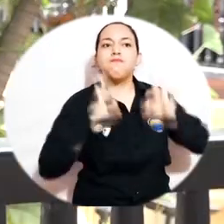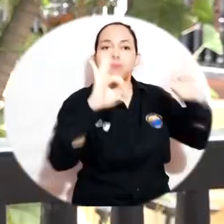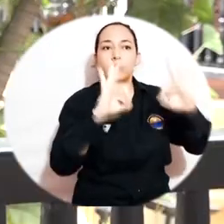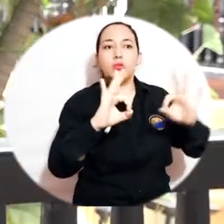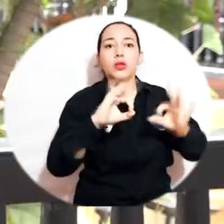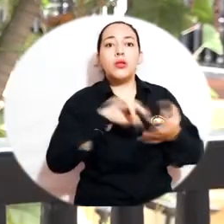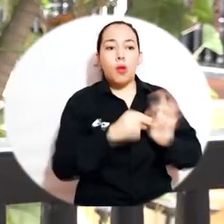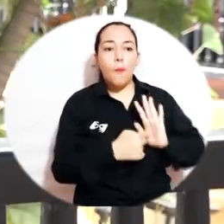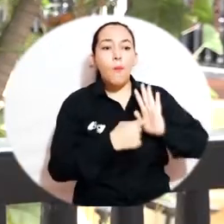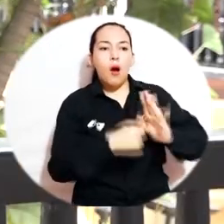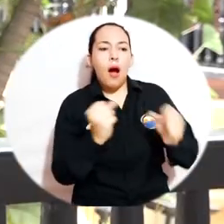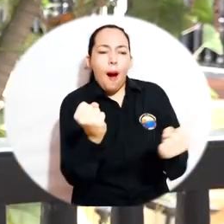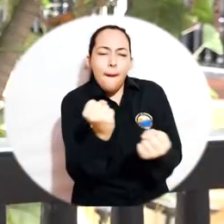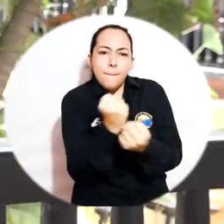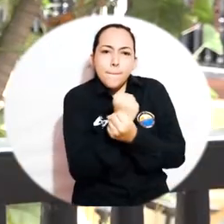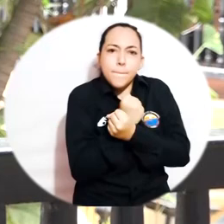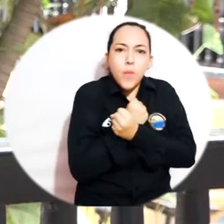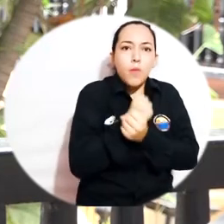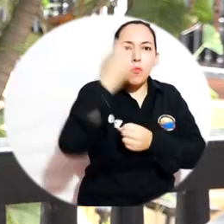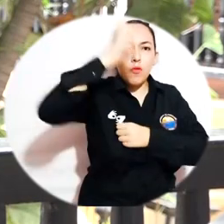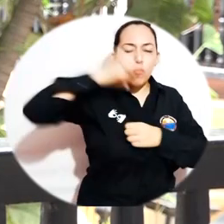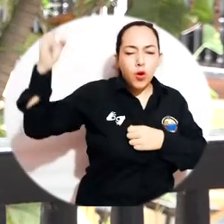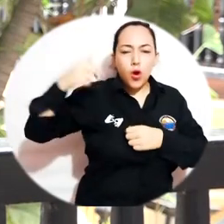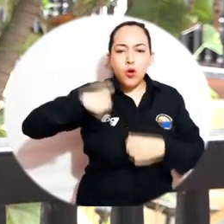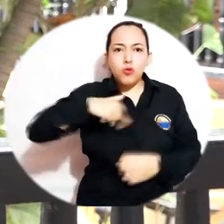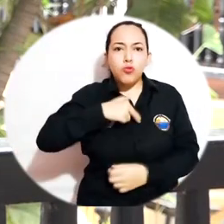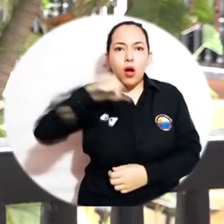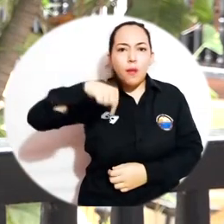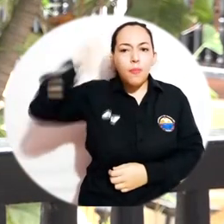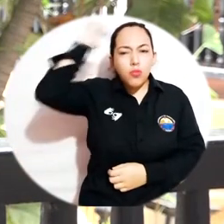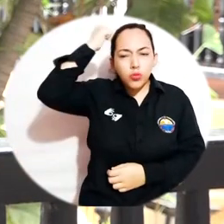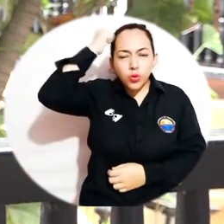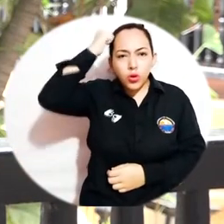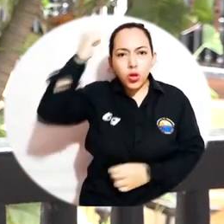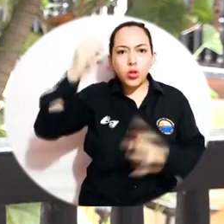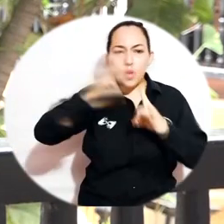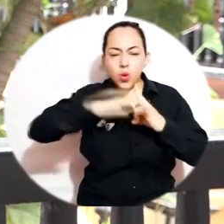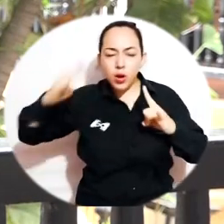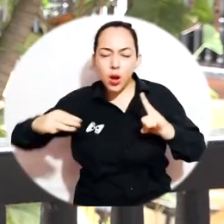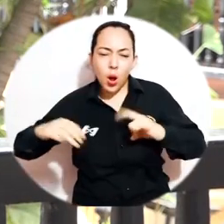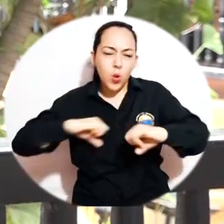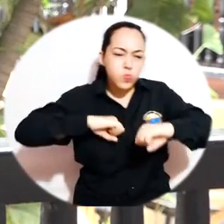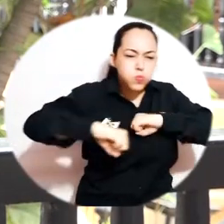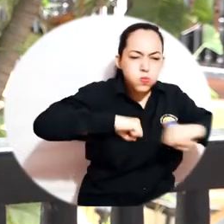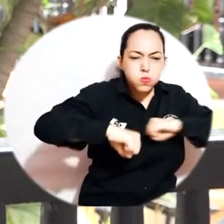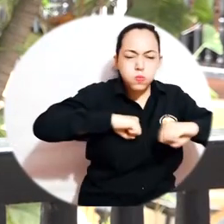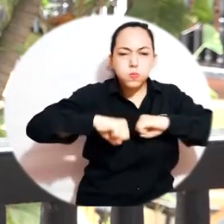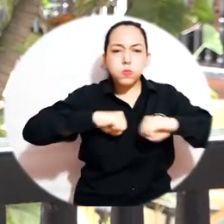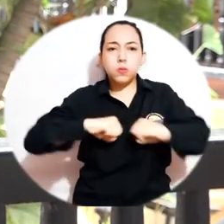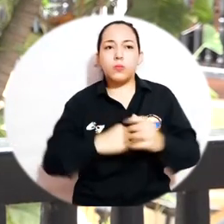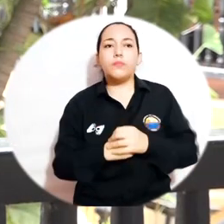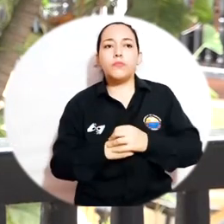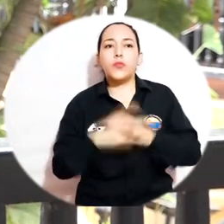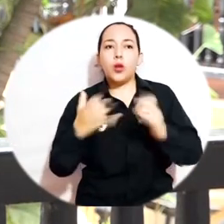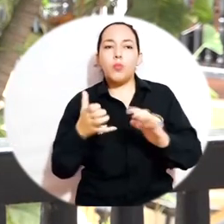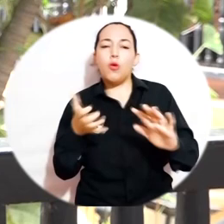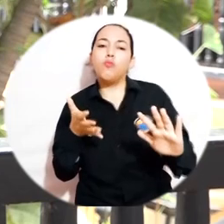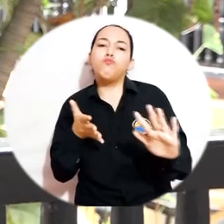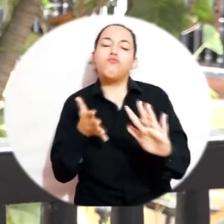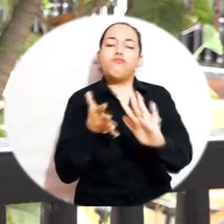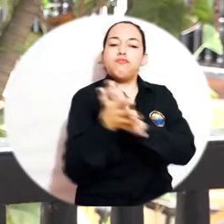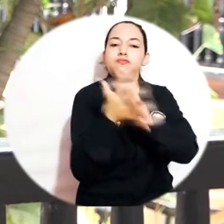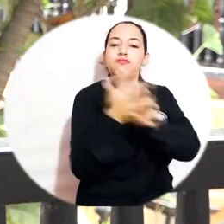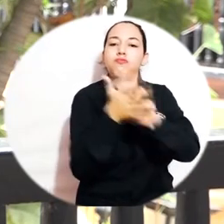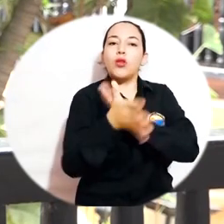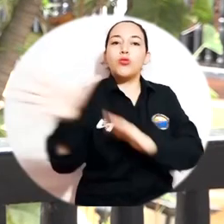calidad. Demuestra el amor que le tenemos a nuestra profesión, a ser docente de la Universidad Magdalena, y por eso queremos contarlo a